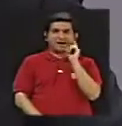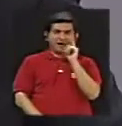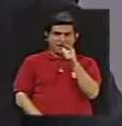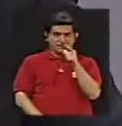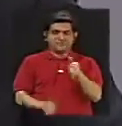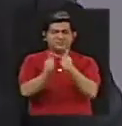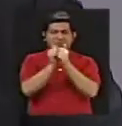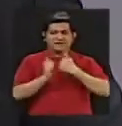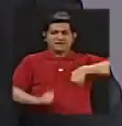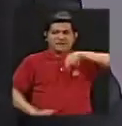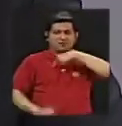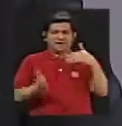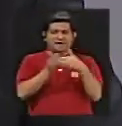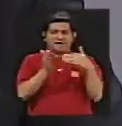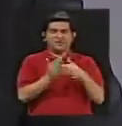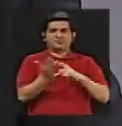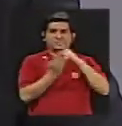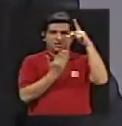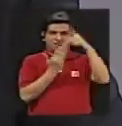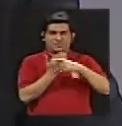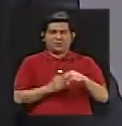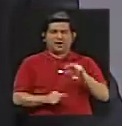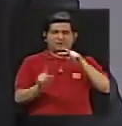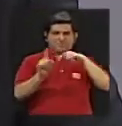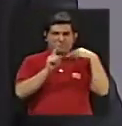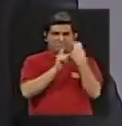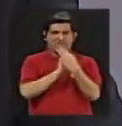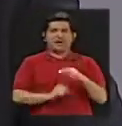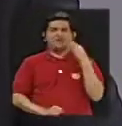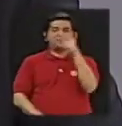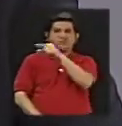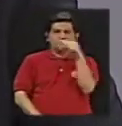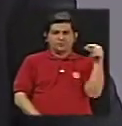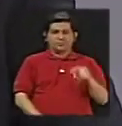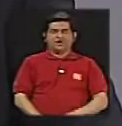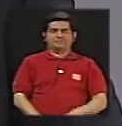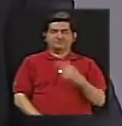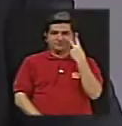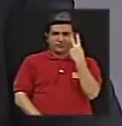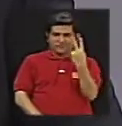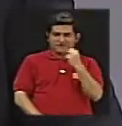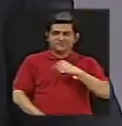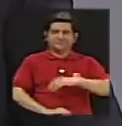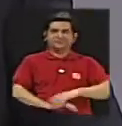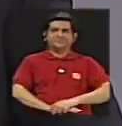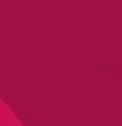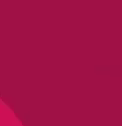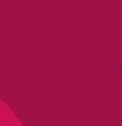acompáñenos otra vez en otra edición de Puntos de Vista la próxima semana. Hasta entonces.